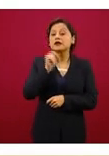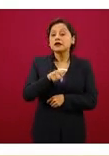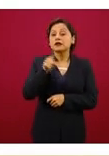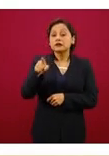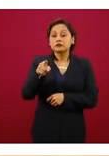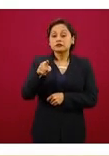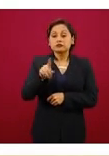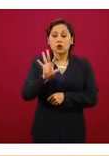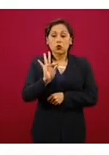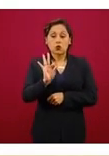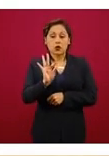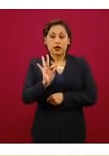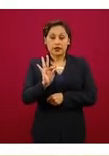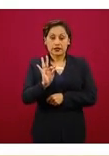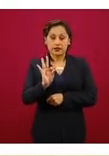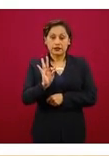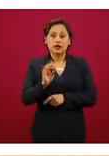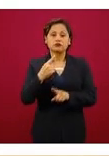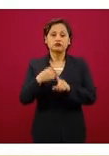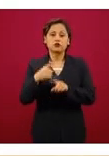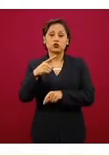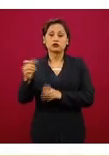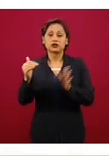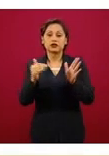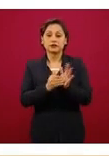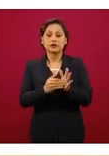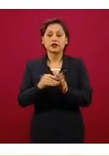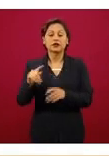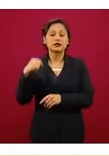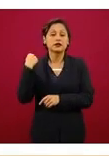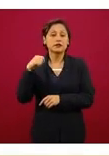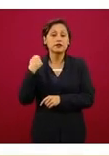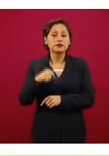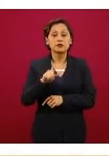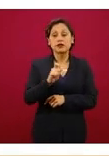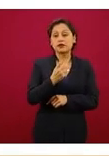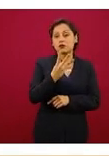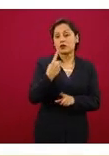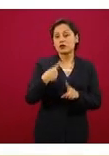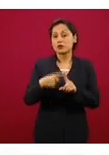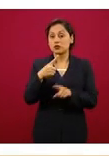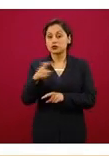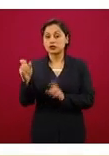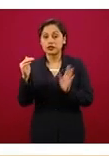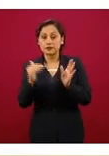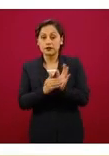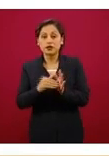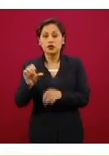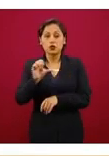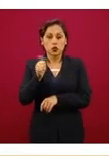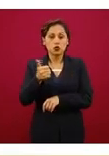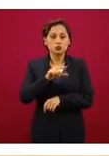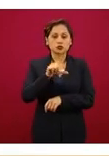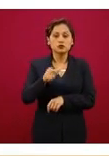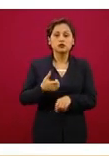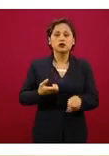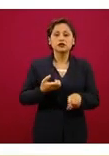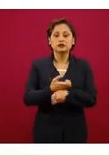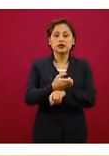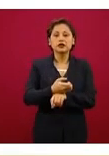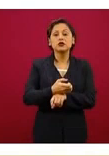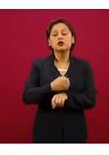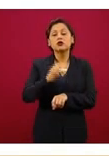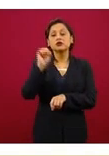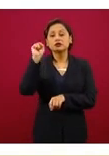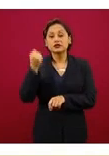de 40 por 100,000, le sigue Tabasco con 24 por 100,000 y después otros estados como Sinaloa, Yucatán, Tlaxcala